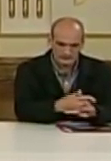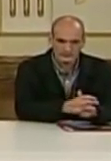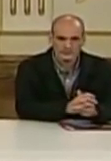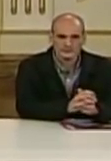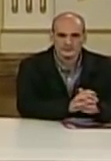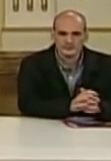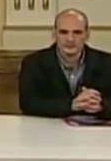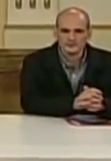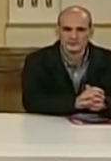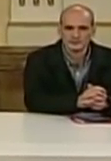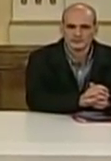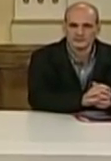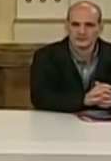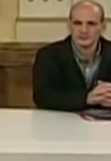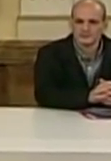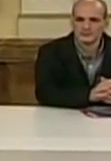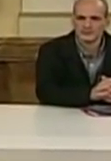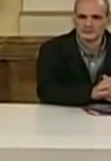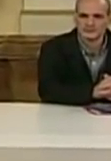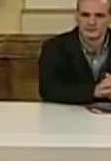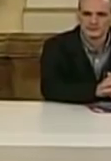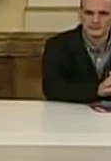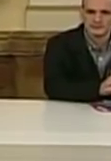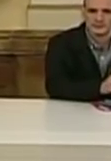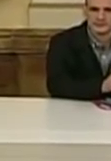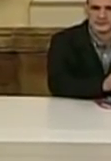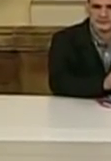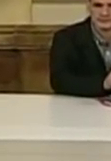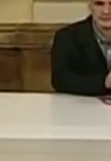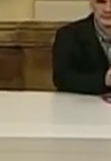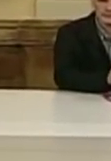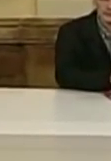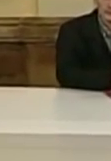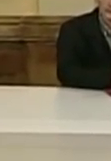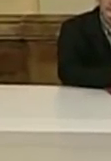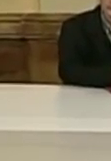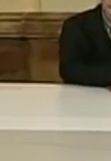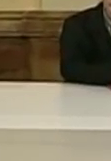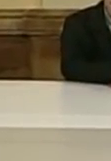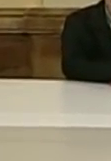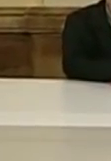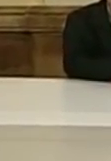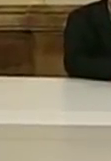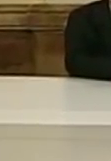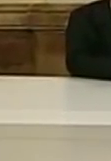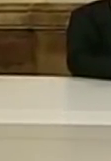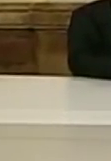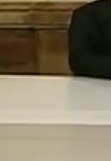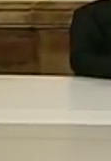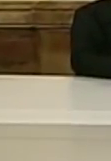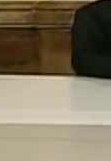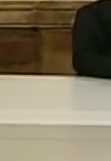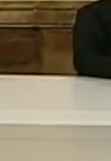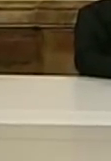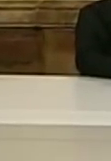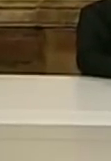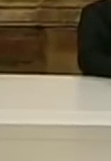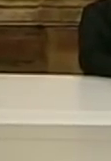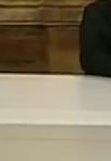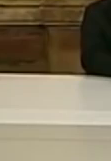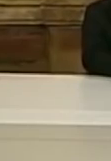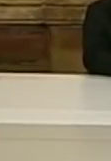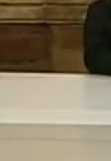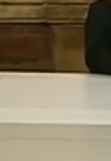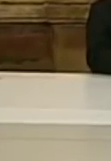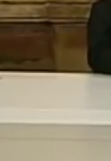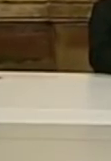Viernes 2 de noviembre ya, mes número 11, cabalgando el mes número 11 de este